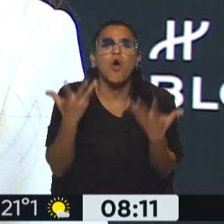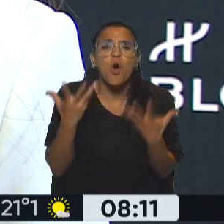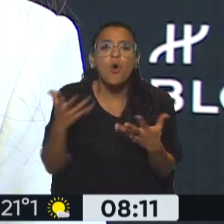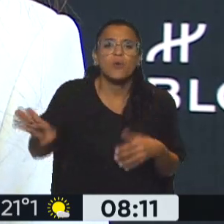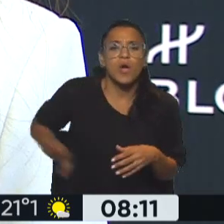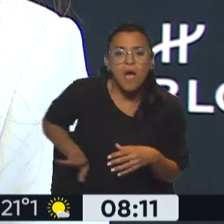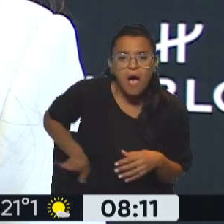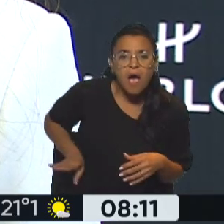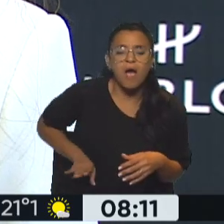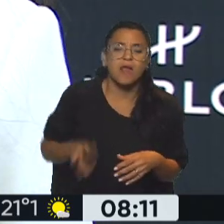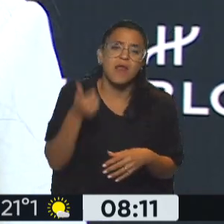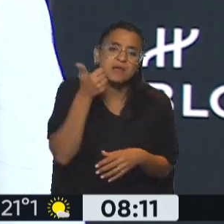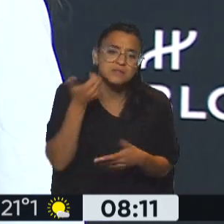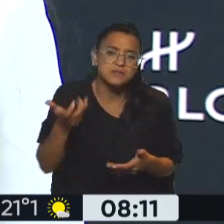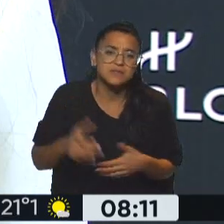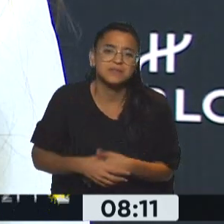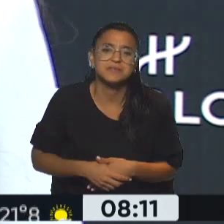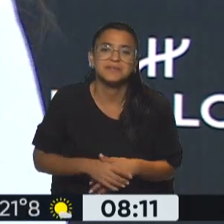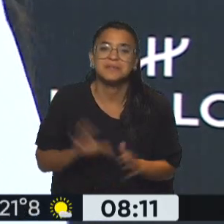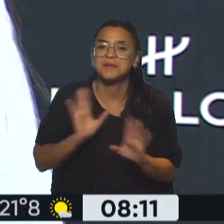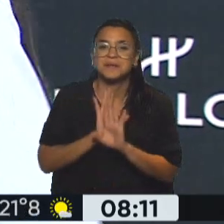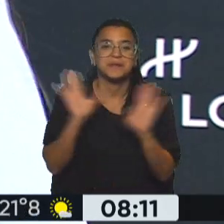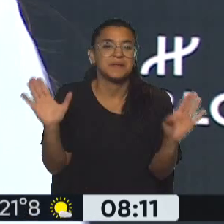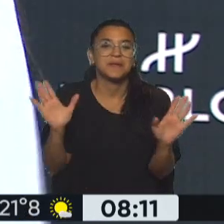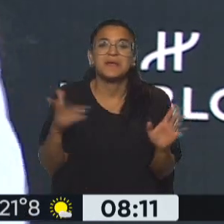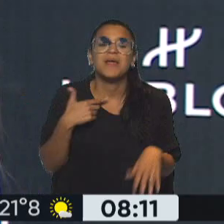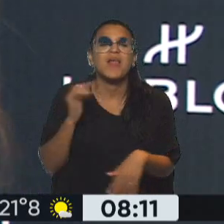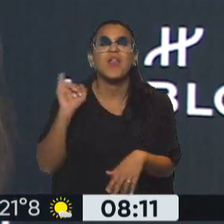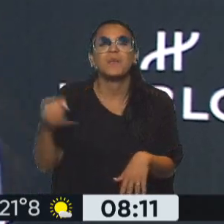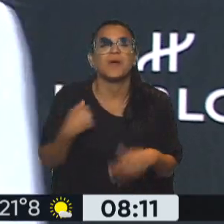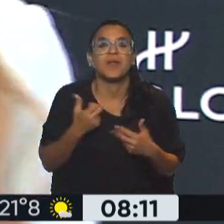que nos vaya espectacular y que nos vaya de la mejor